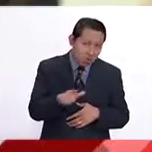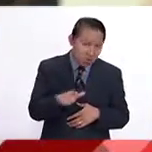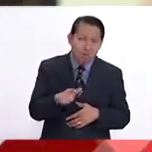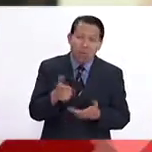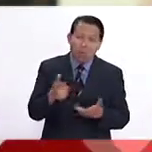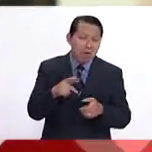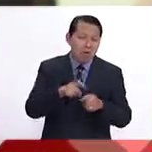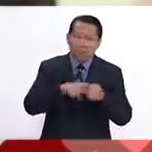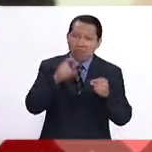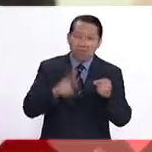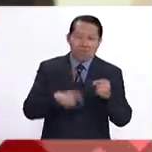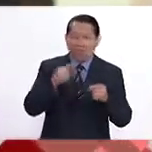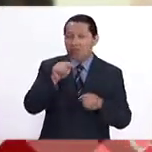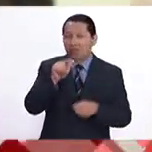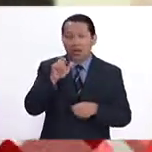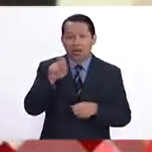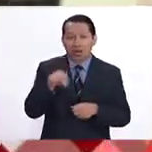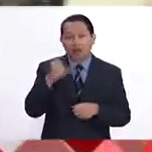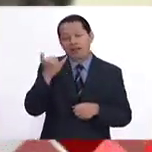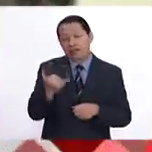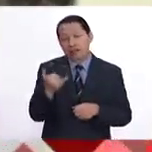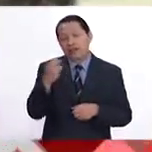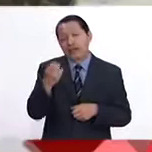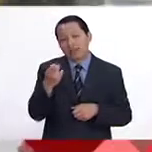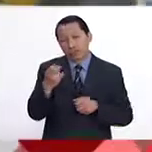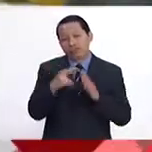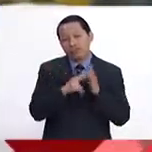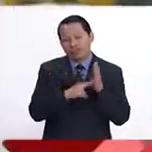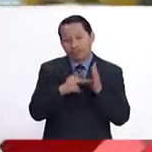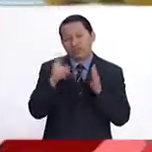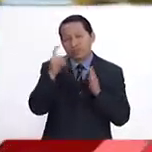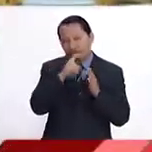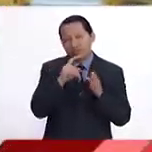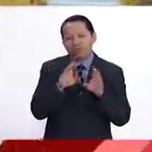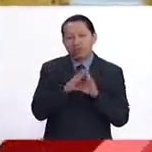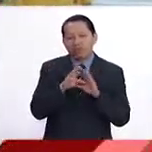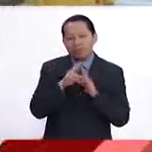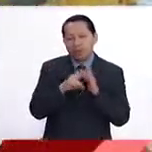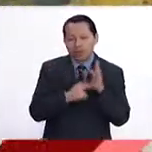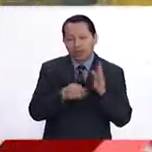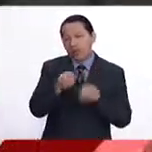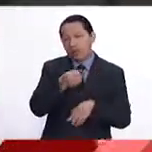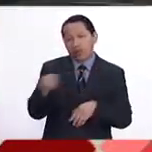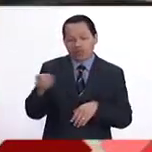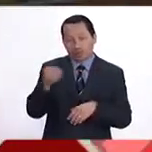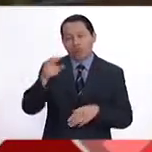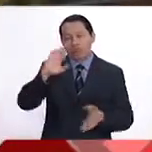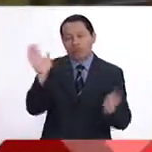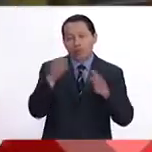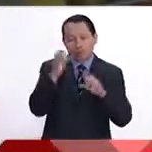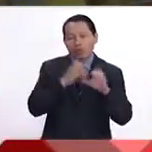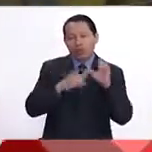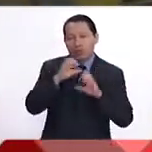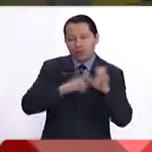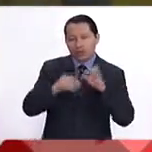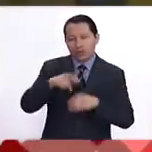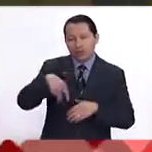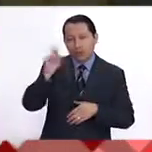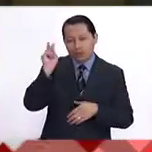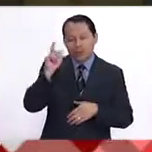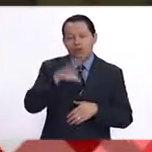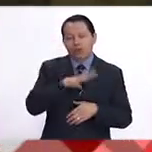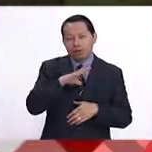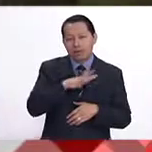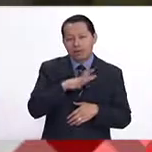definitivamente salirse del TLC y usar otras reglas, que son las reglas de la Organización Mundial del Comercio.